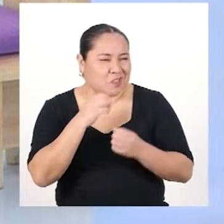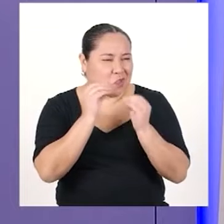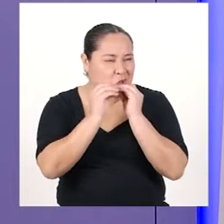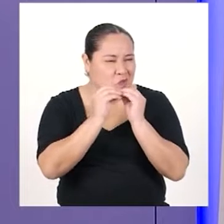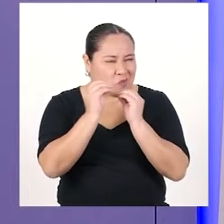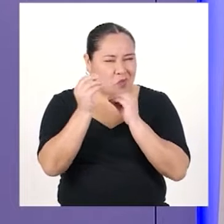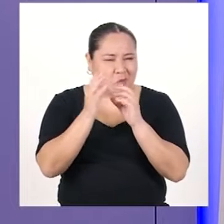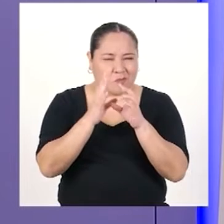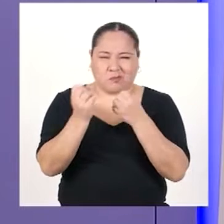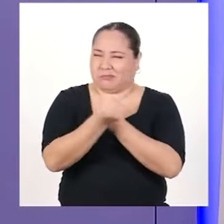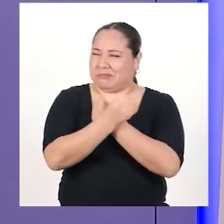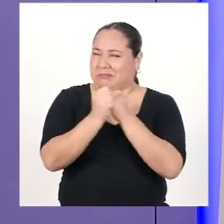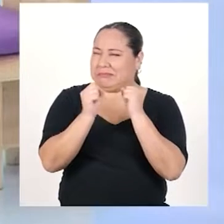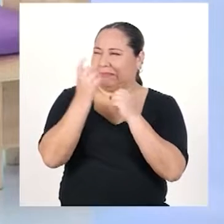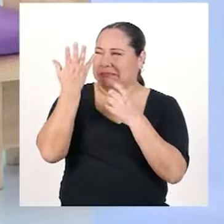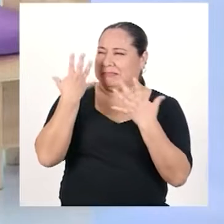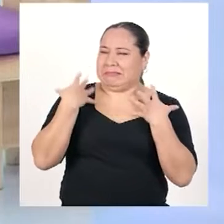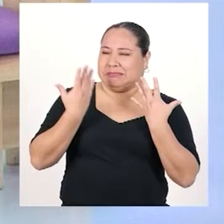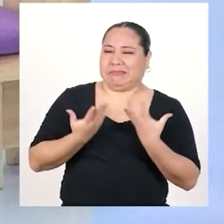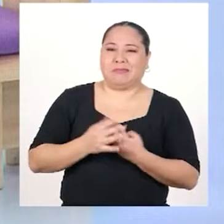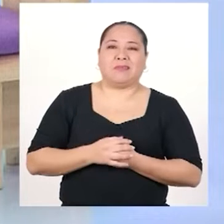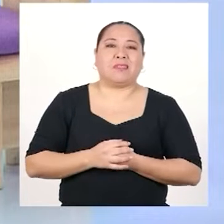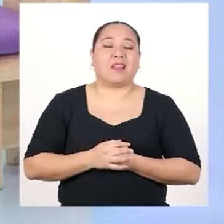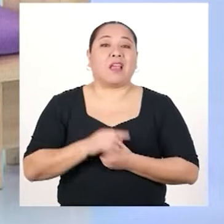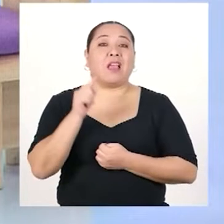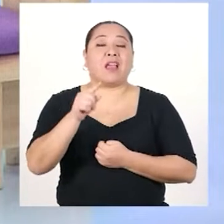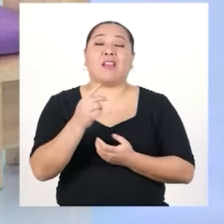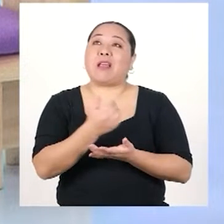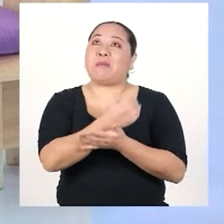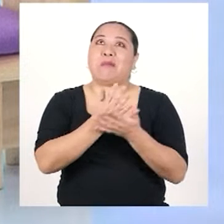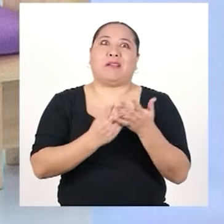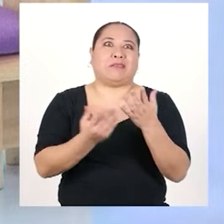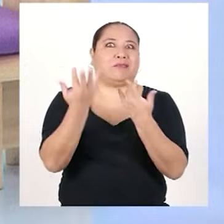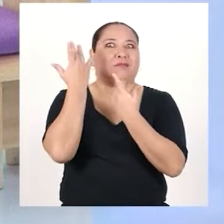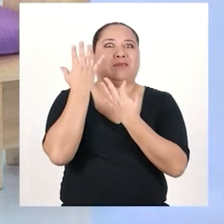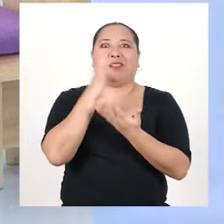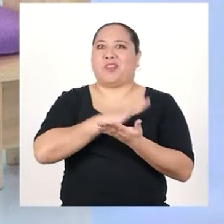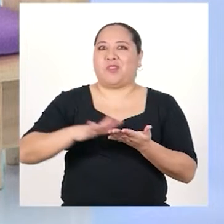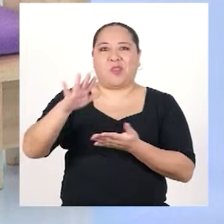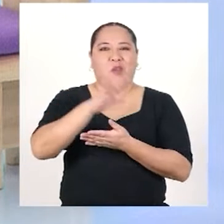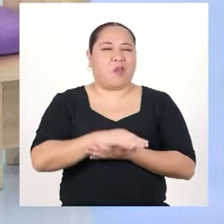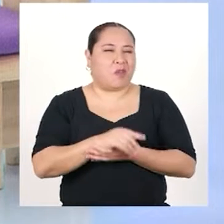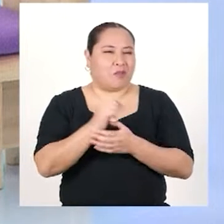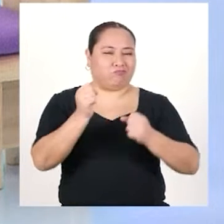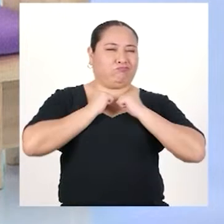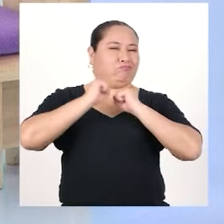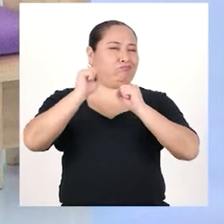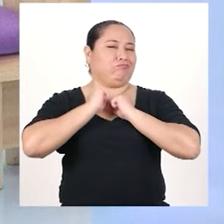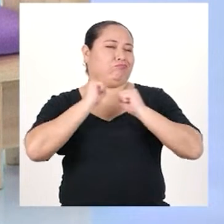dolor. ¿Cuál es, Tocino? La sección más esperada por todas y todos.